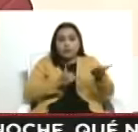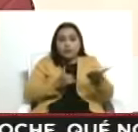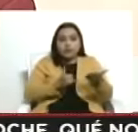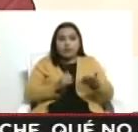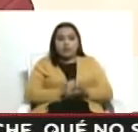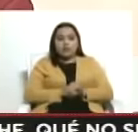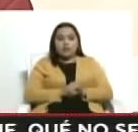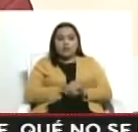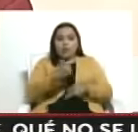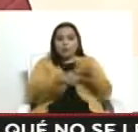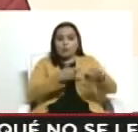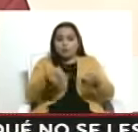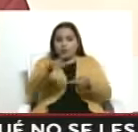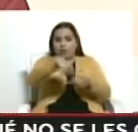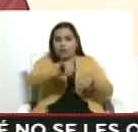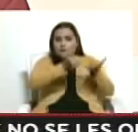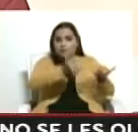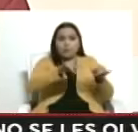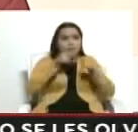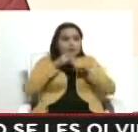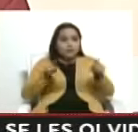factura entre ellos, es otra cosa.